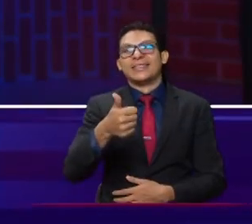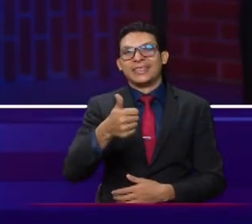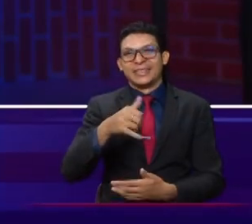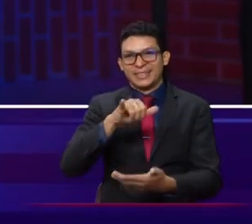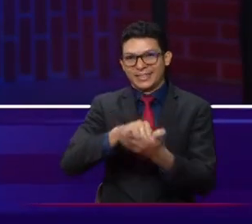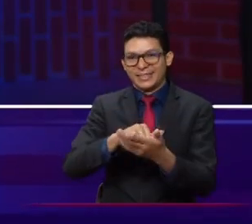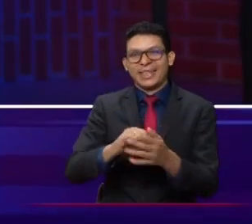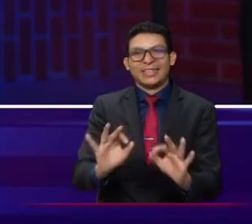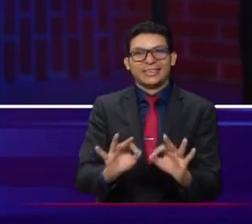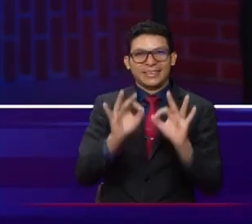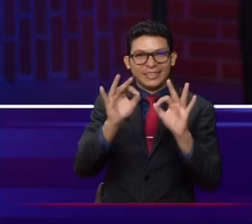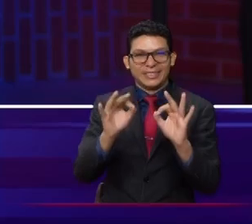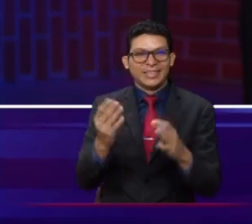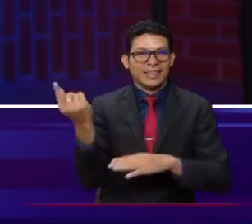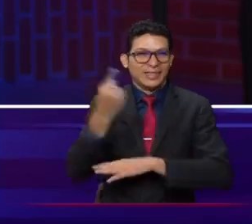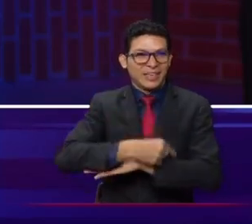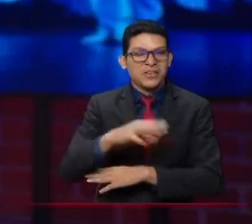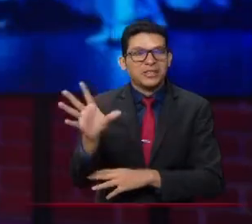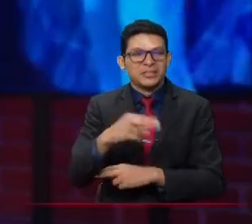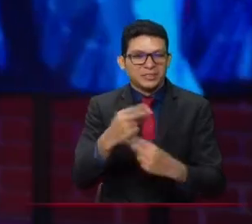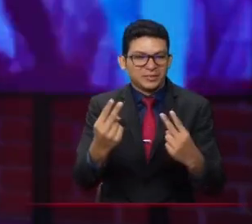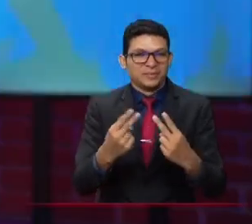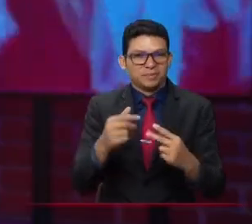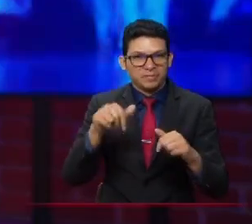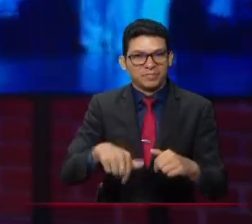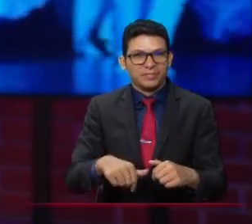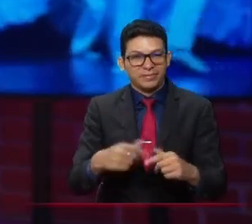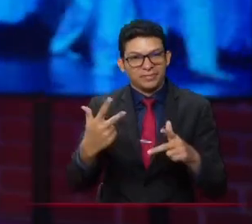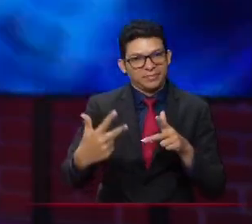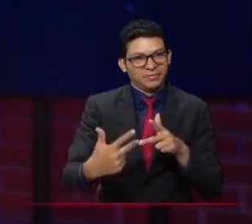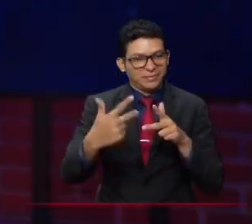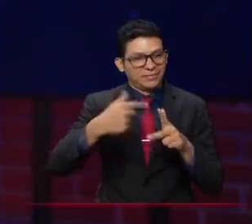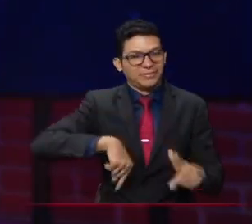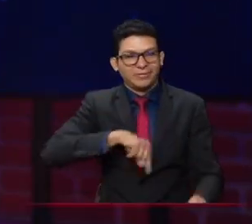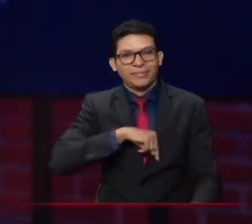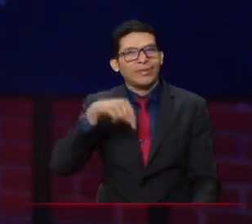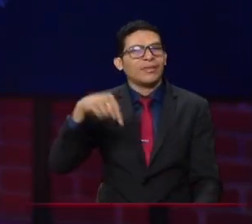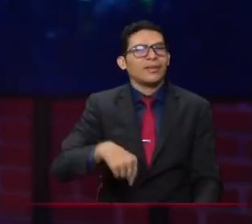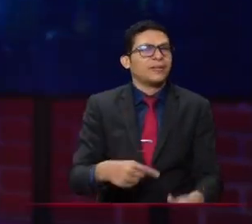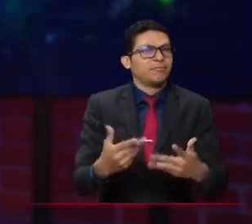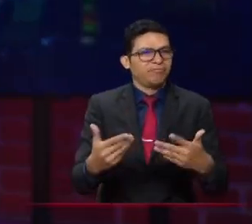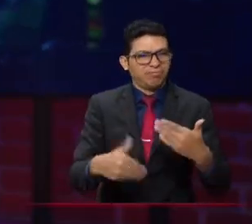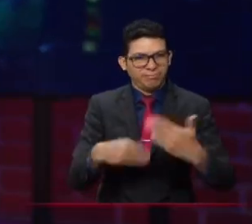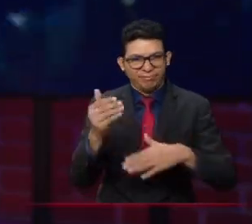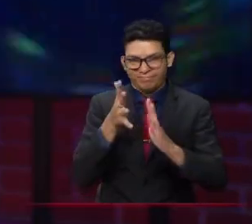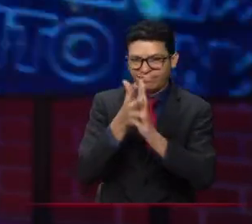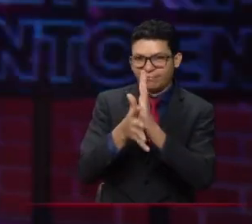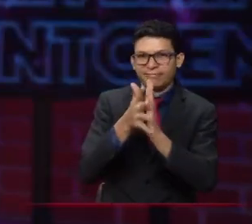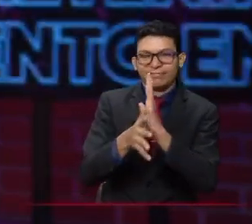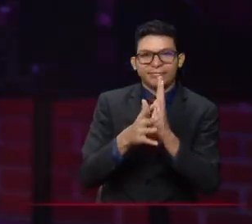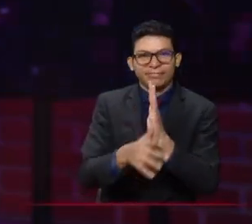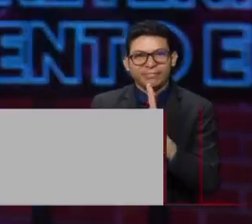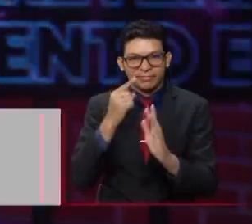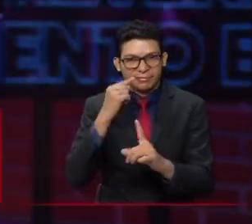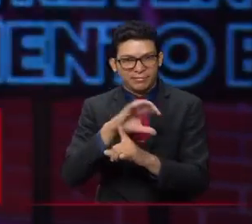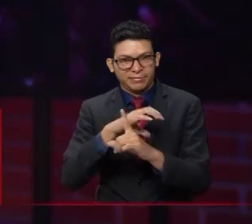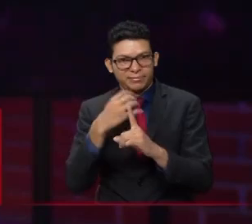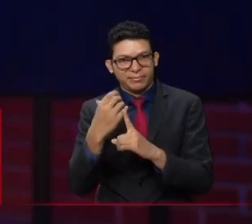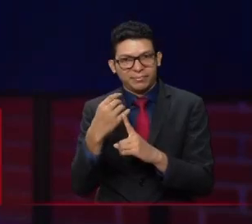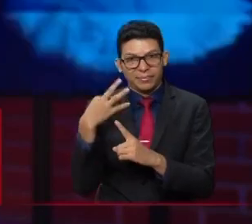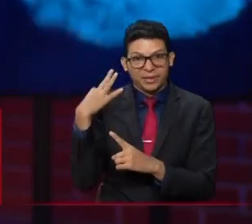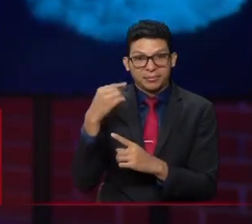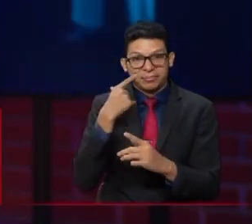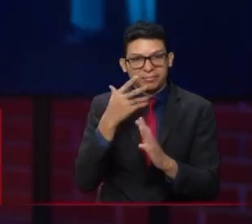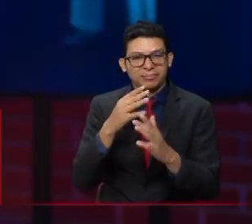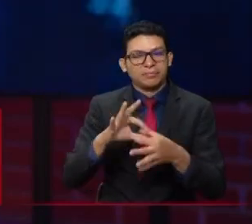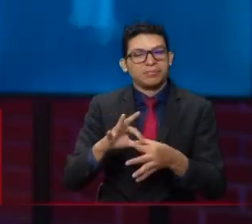Día para ti y para todos los televidentes que se conectan en este momento con nosotros. Aquí empieza toda la información del entretenimiento y la cultura de la